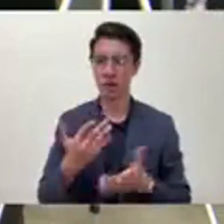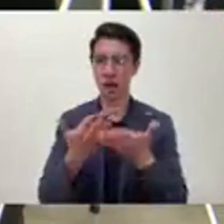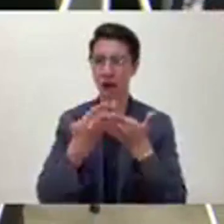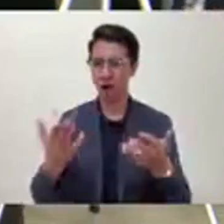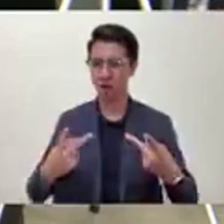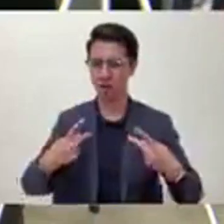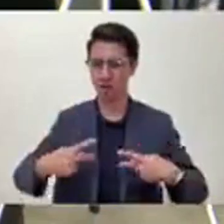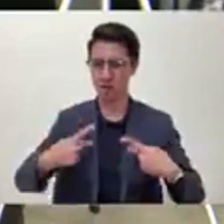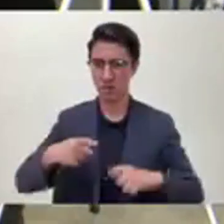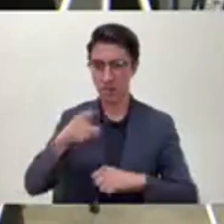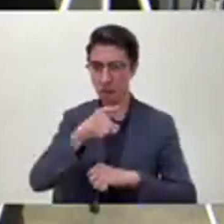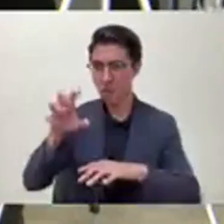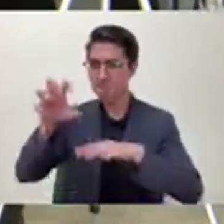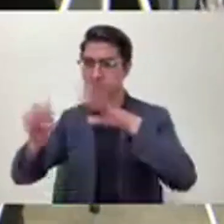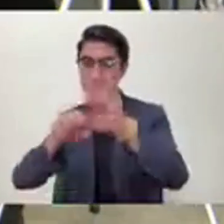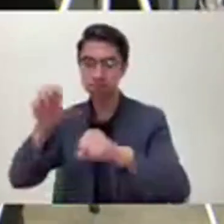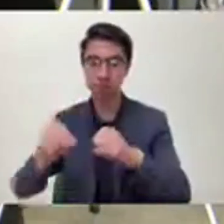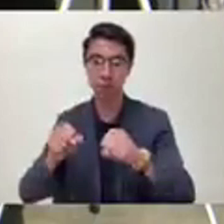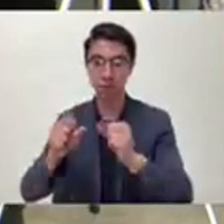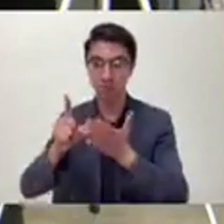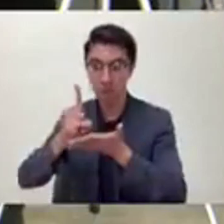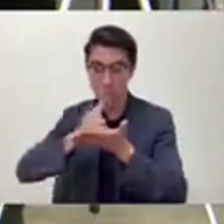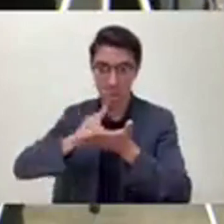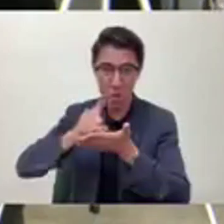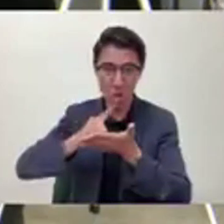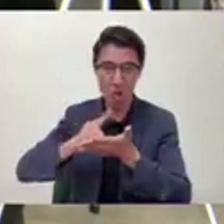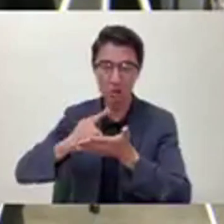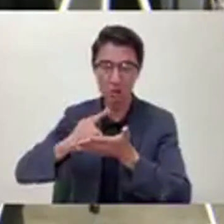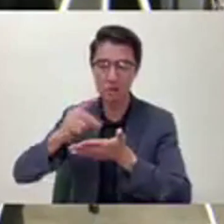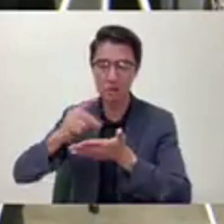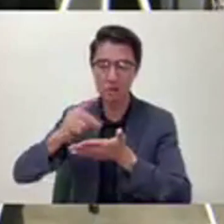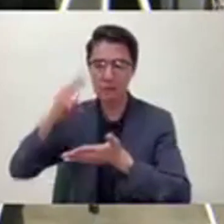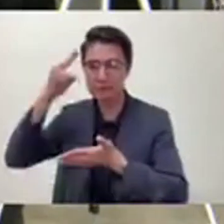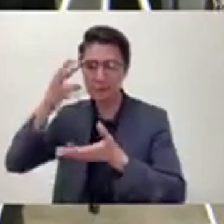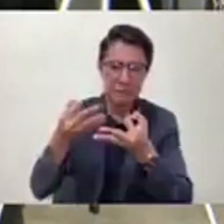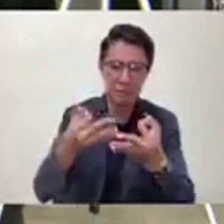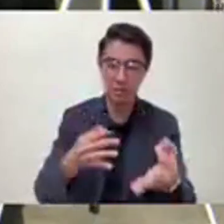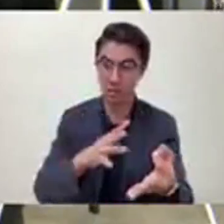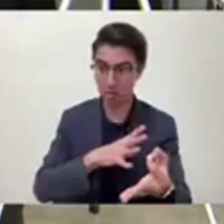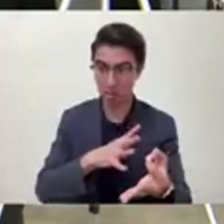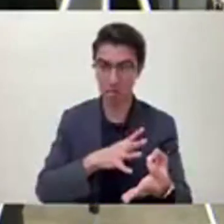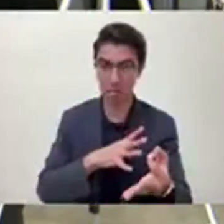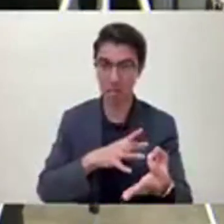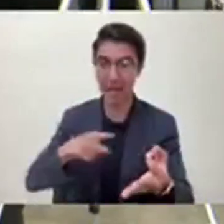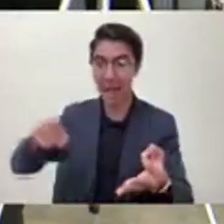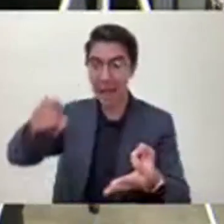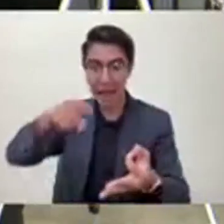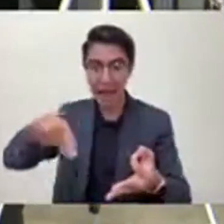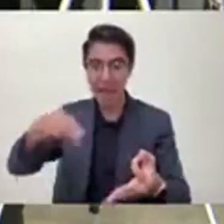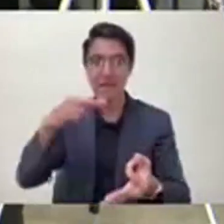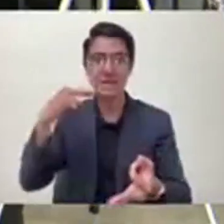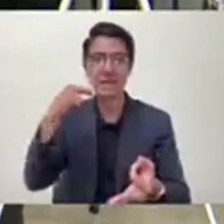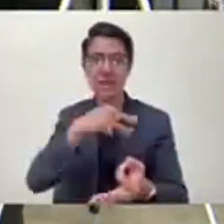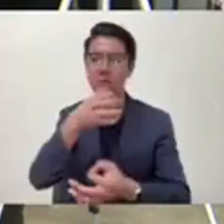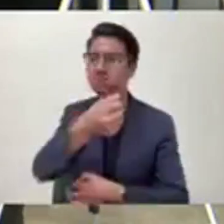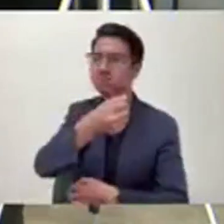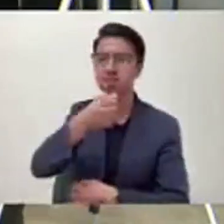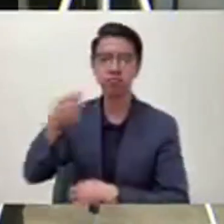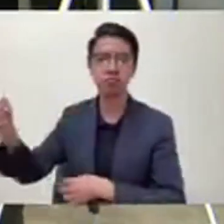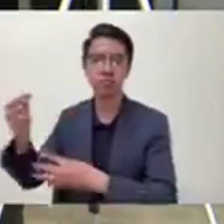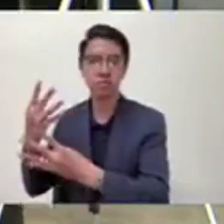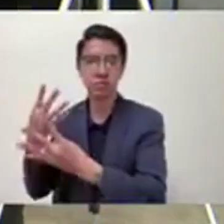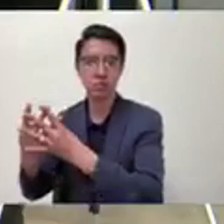de operativamente cómo cómo va a funcionar esto porque pues entonces si no la secretaría de salud dónde va a poner a